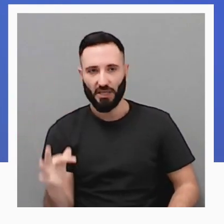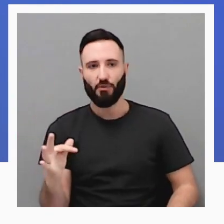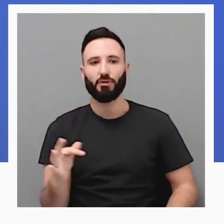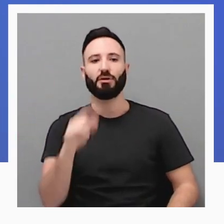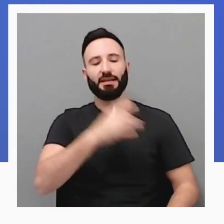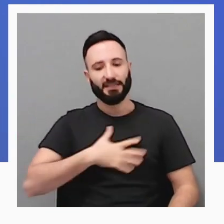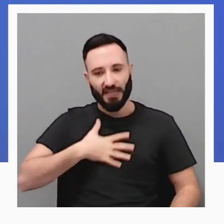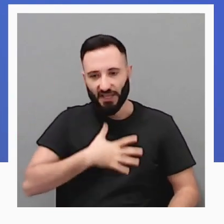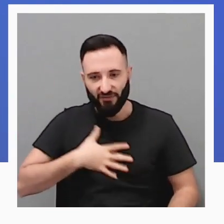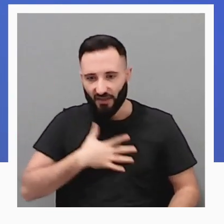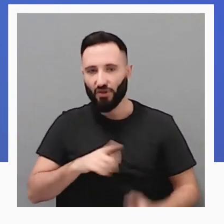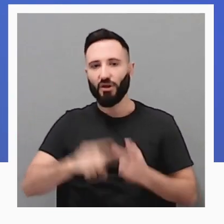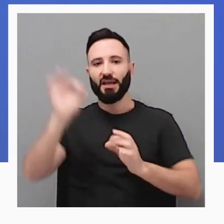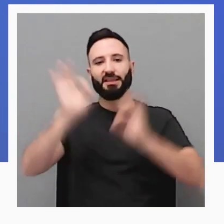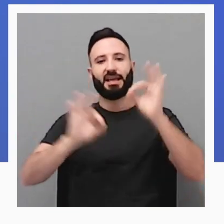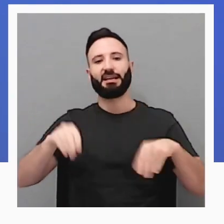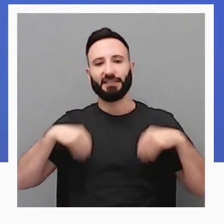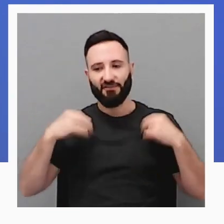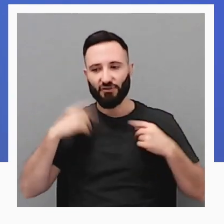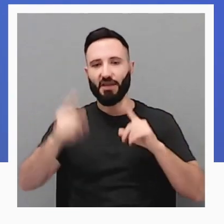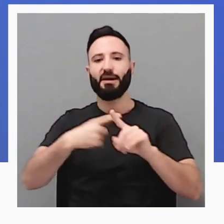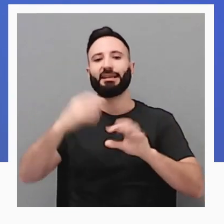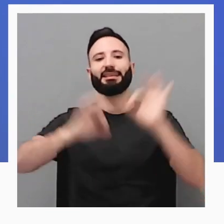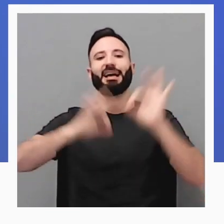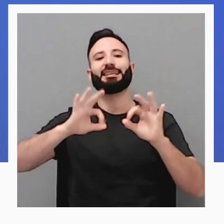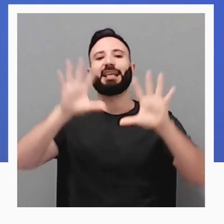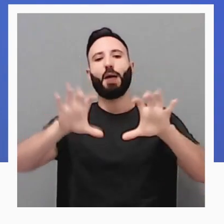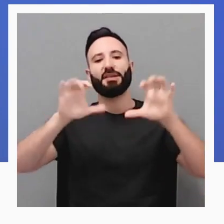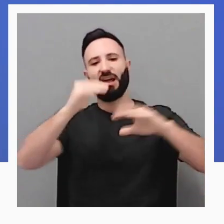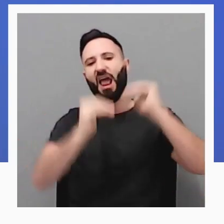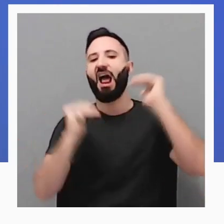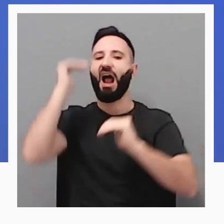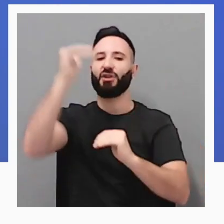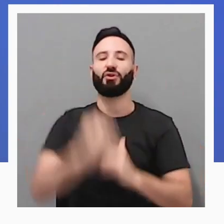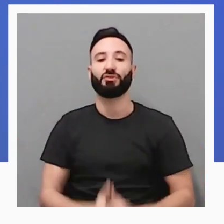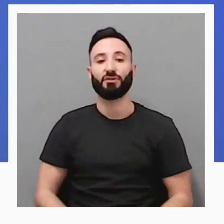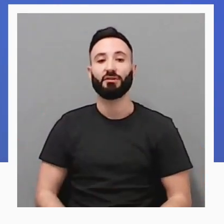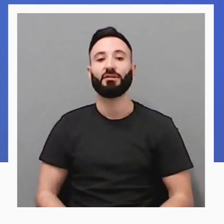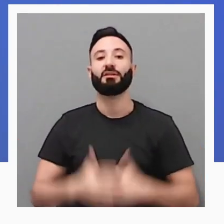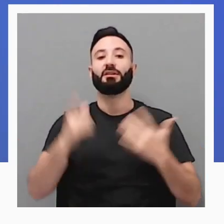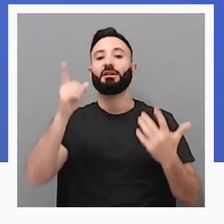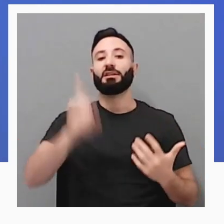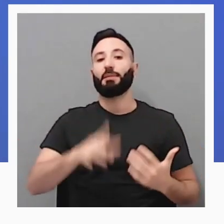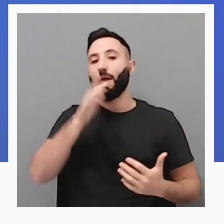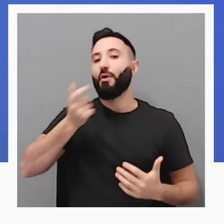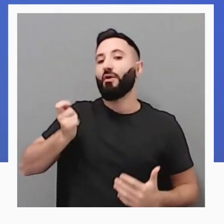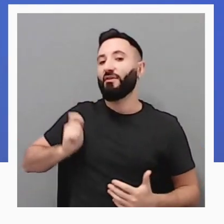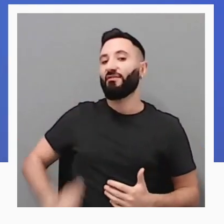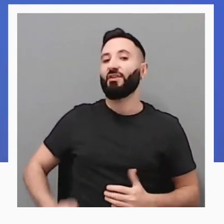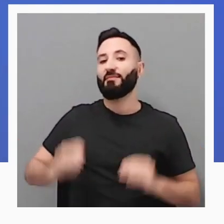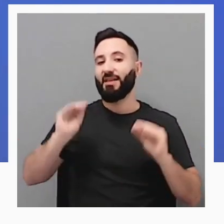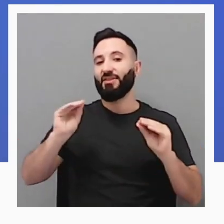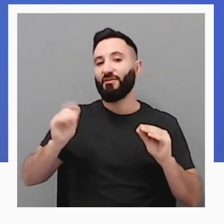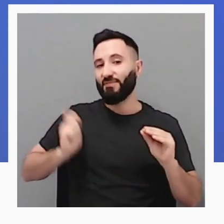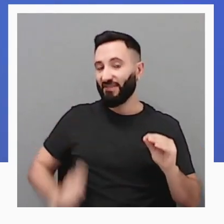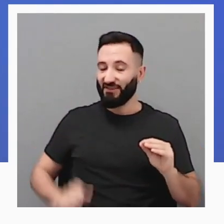satisfacción, tasas de disfrute y tasas de aprendizaje muy altos. Y como por de formación profesional tenemos que medirlo todo a